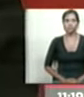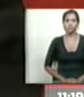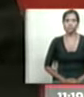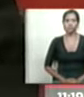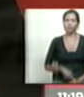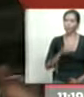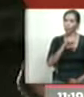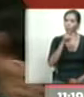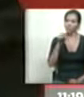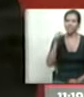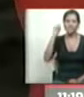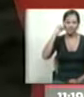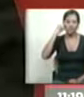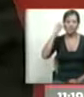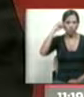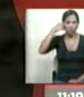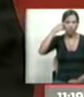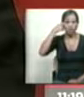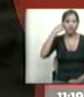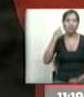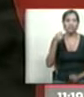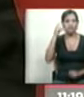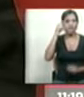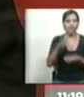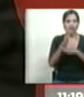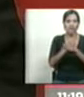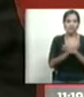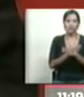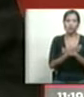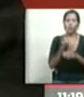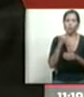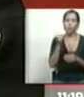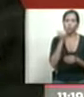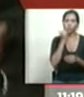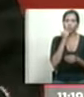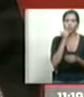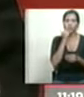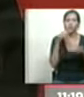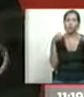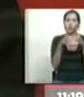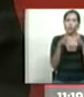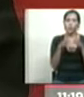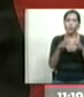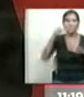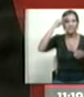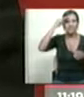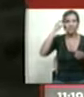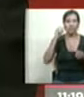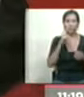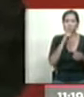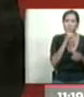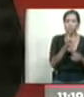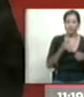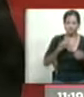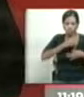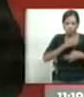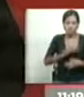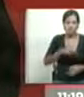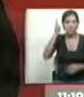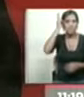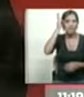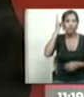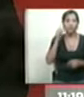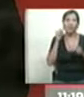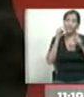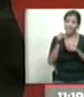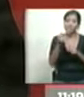Ustedes deben de recordar que esos días previos hubo un pronunciamiento de un grupo de militares mal uniformados de Perú.